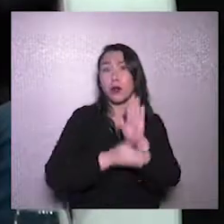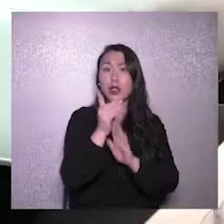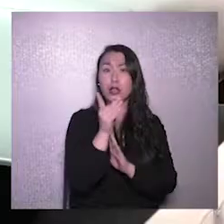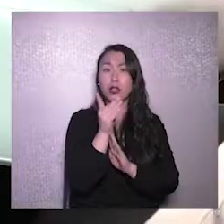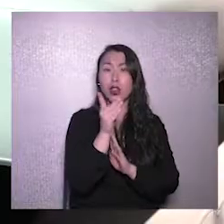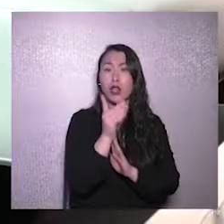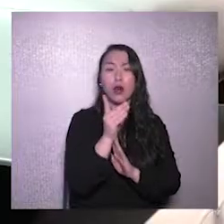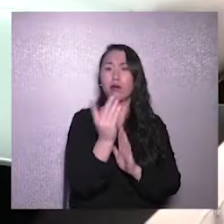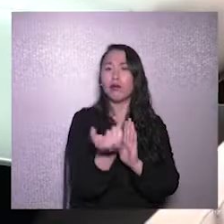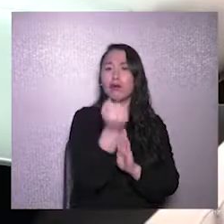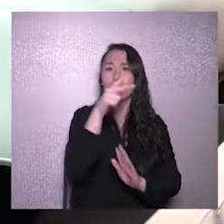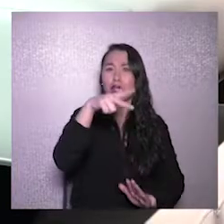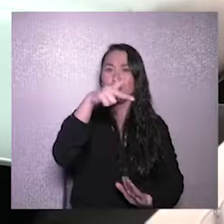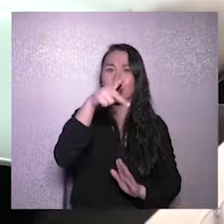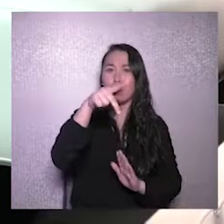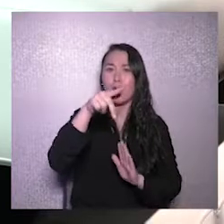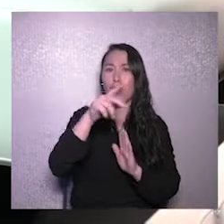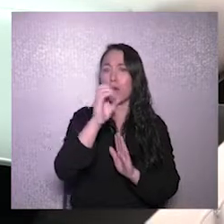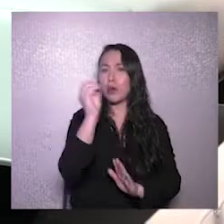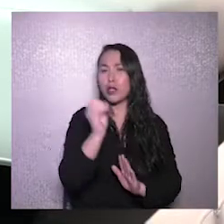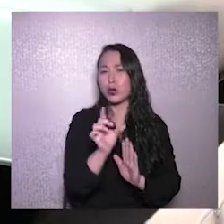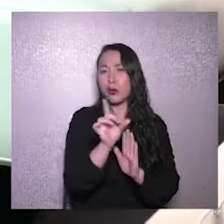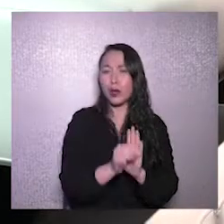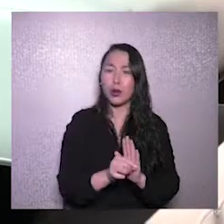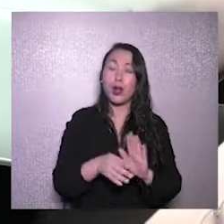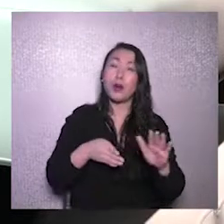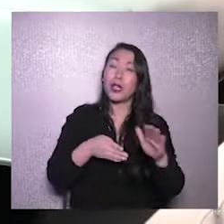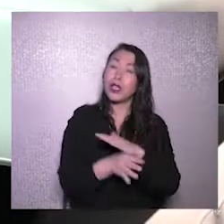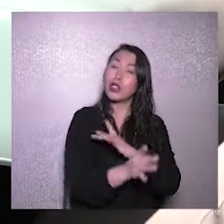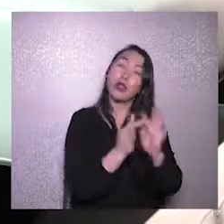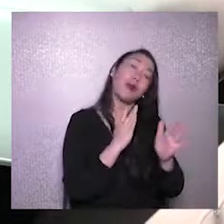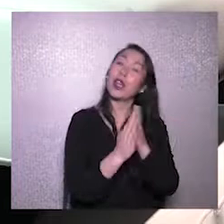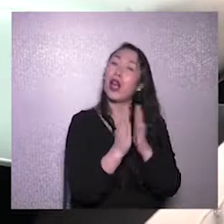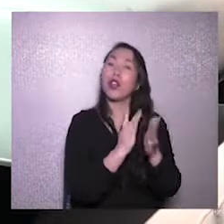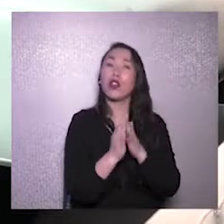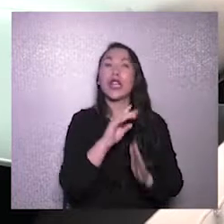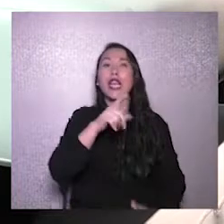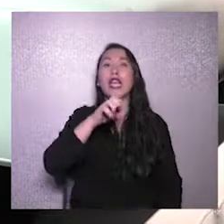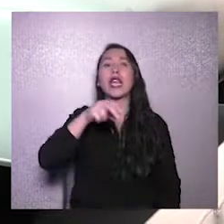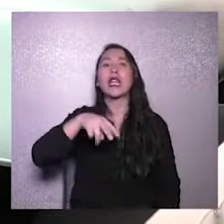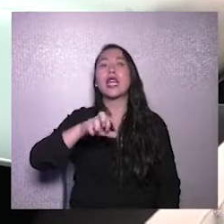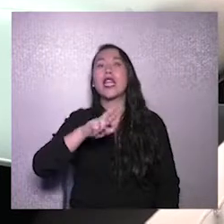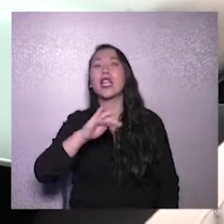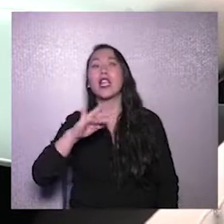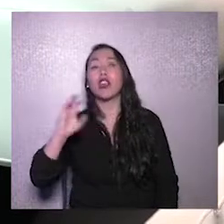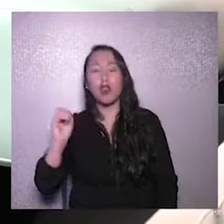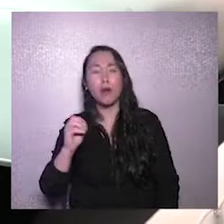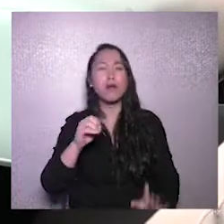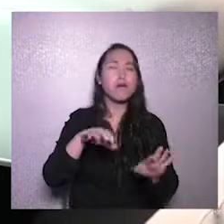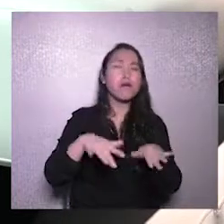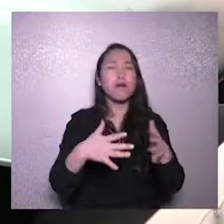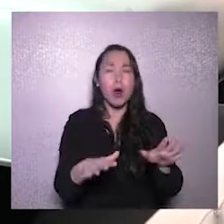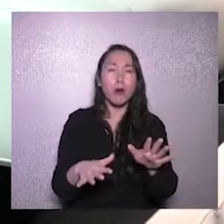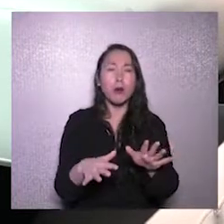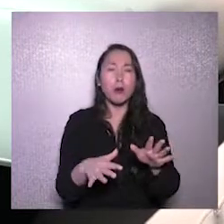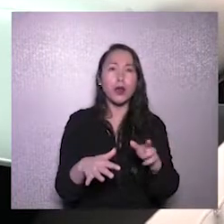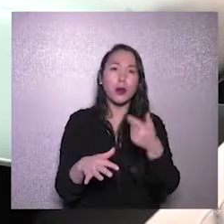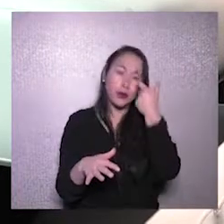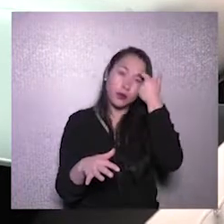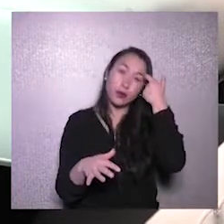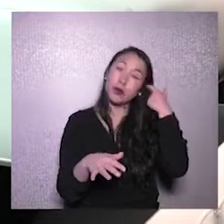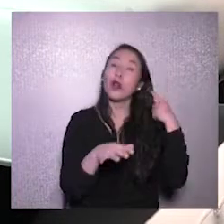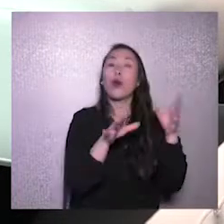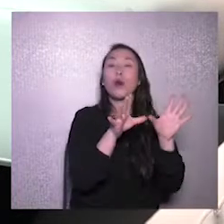al 18%. La penetración del mercado de genéricos bordea y varía entre